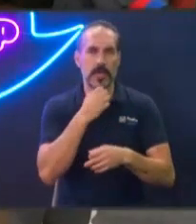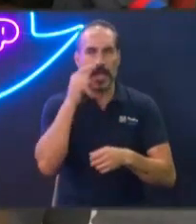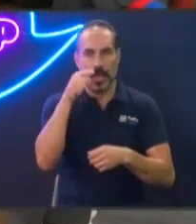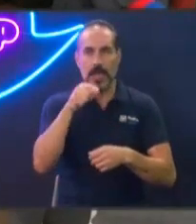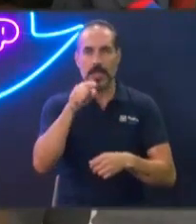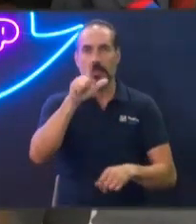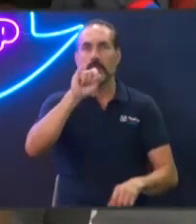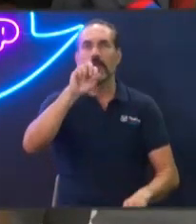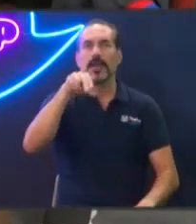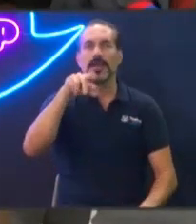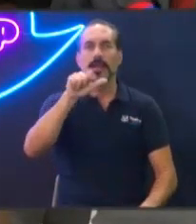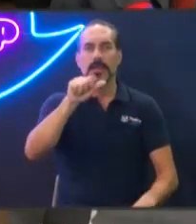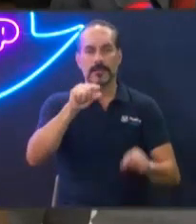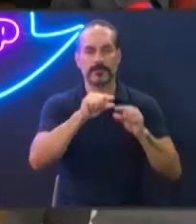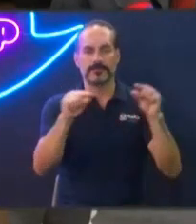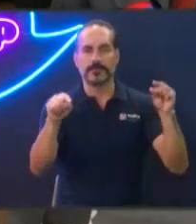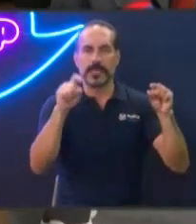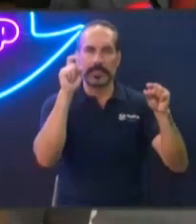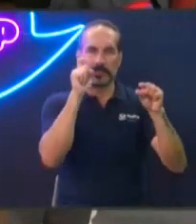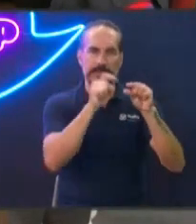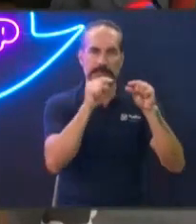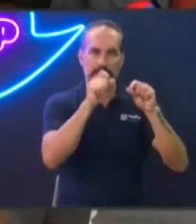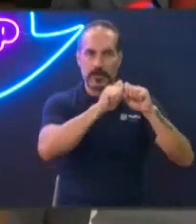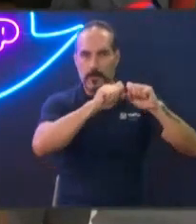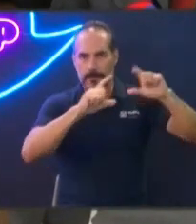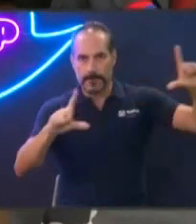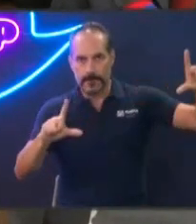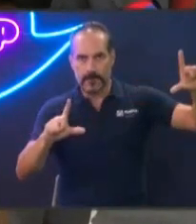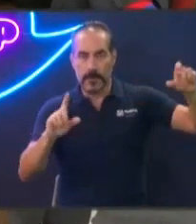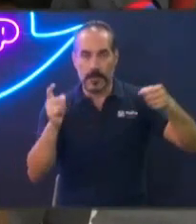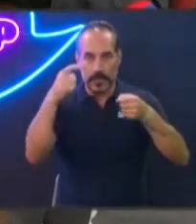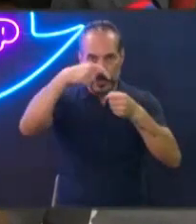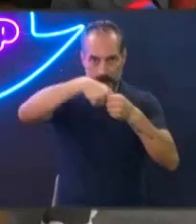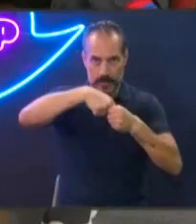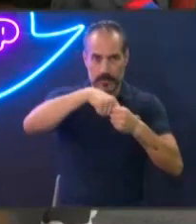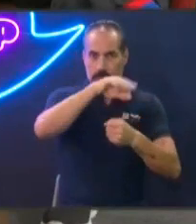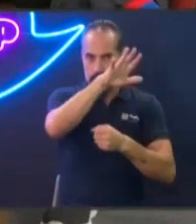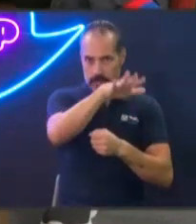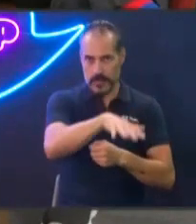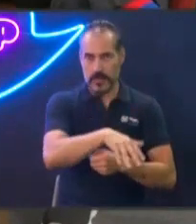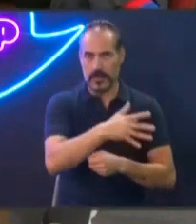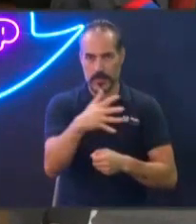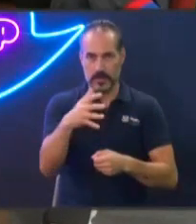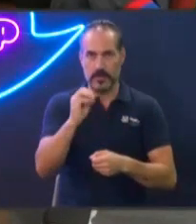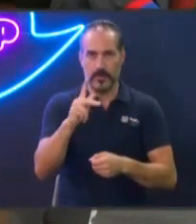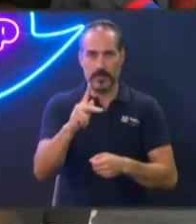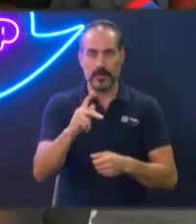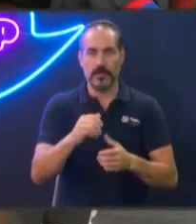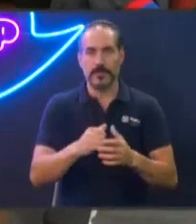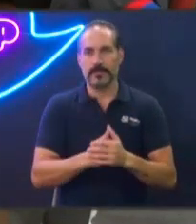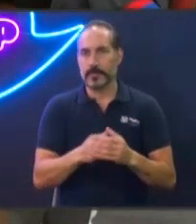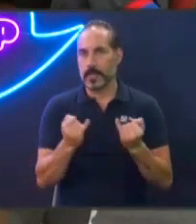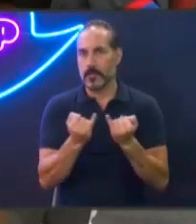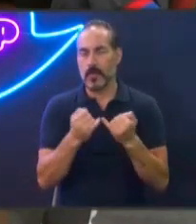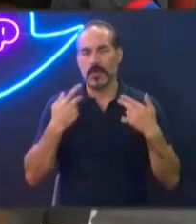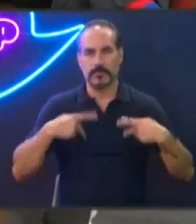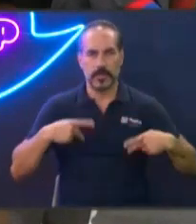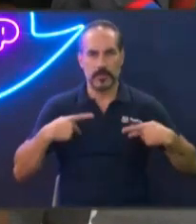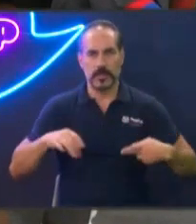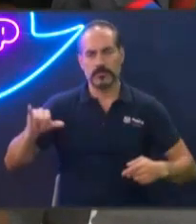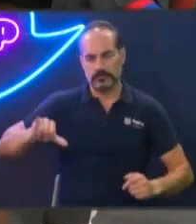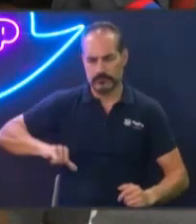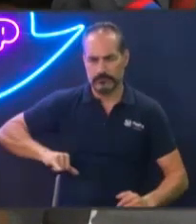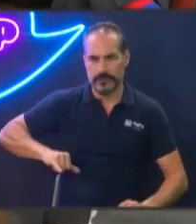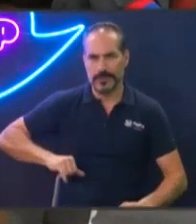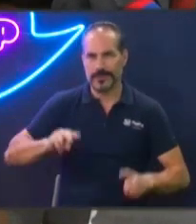puedan hacer un registro y también en nuestras redes sociales personales Y con mucho gusto la vamos a dejar aquí para que la gente que esté interesada pueda